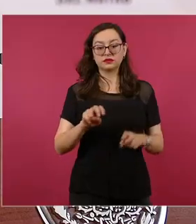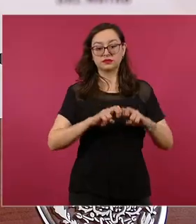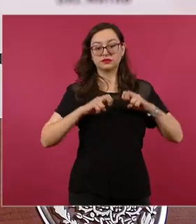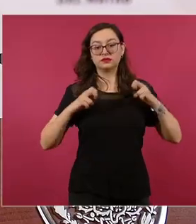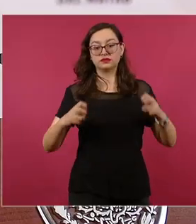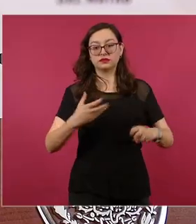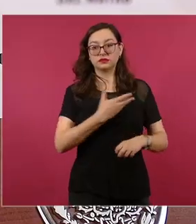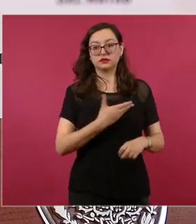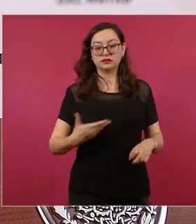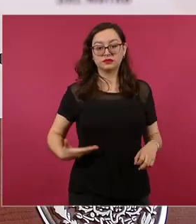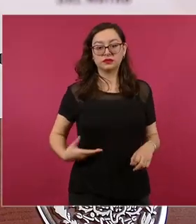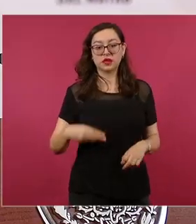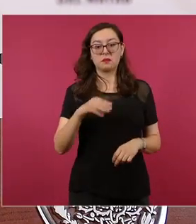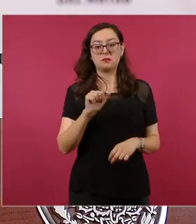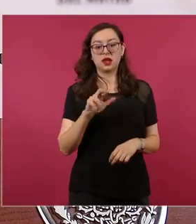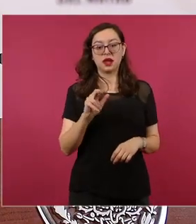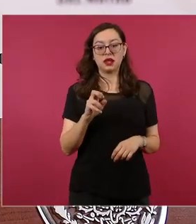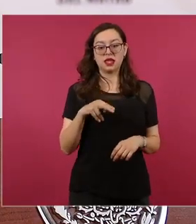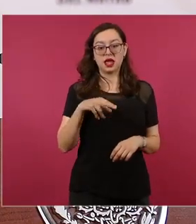Mariano Osorio.